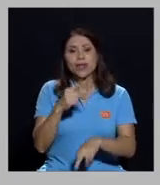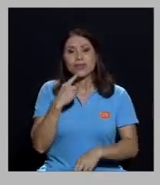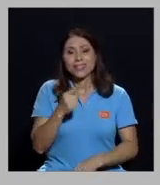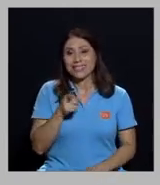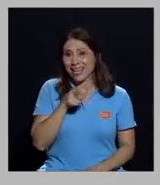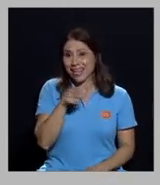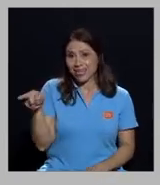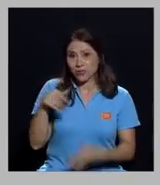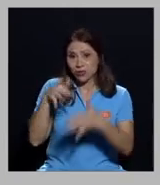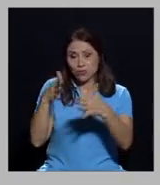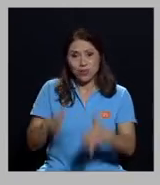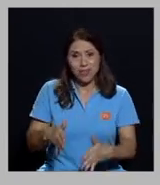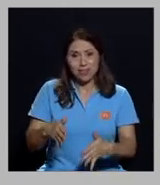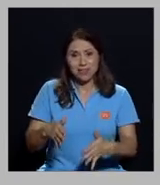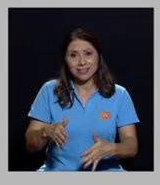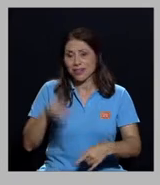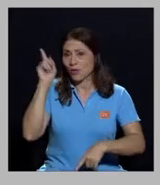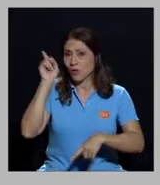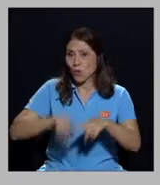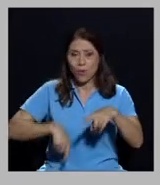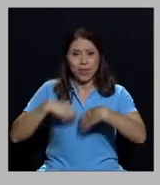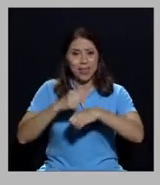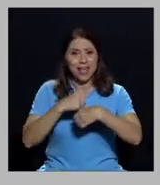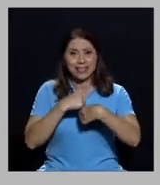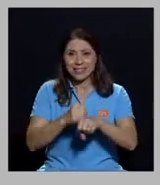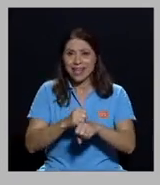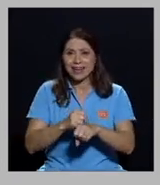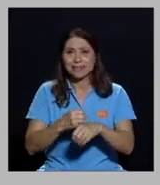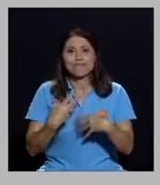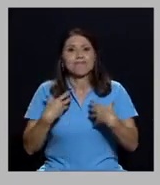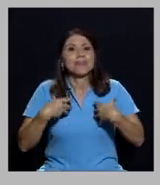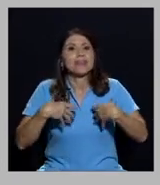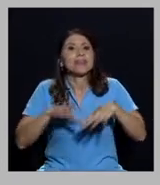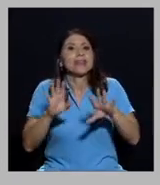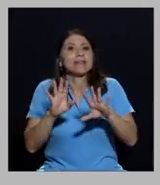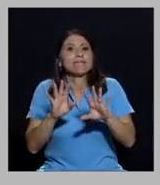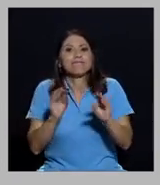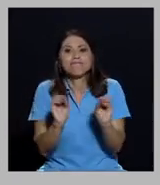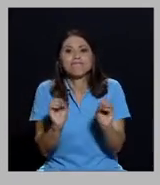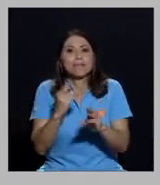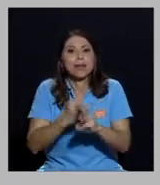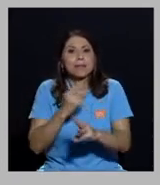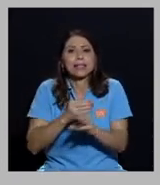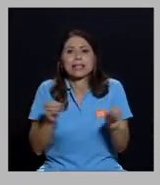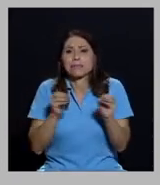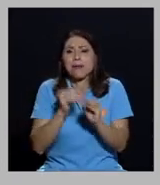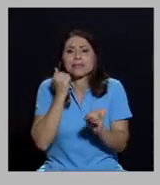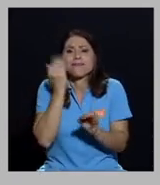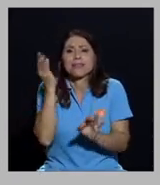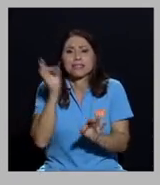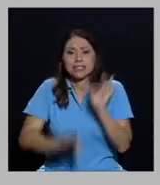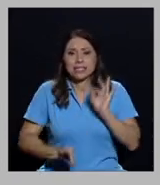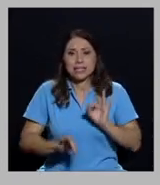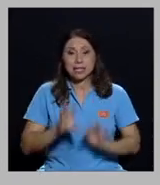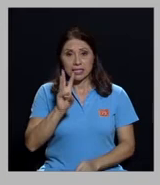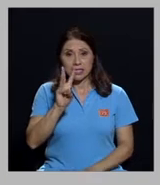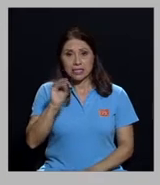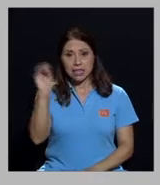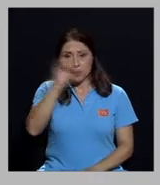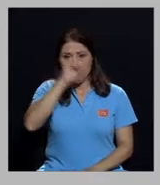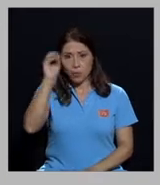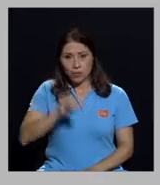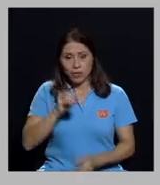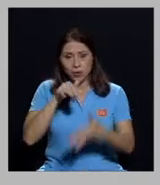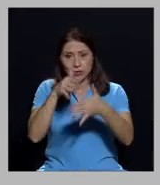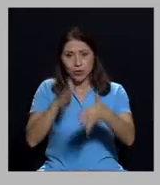hacer ni los ni las operaciones matemáticas más sencillas el 60 por ciento de nuestros estudiantes en